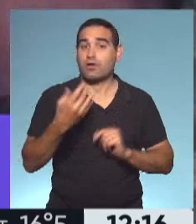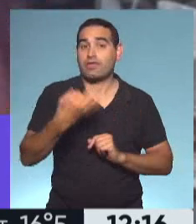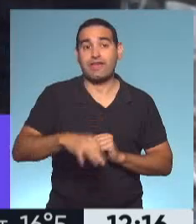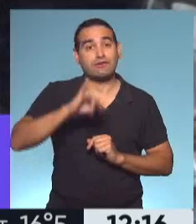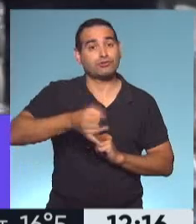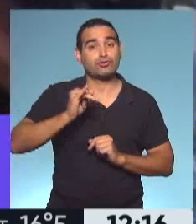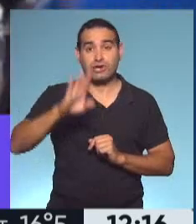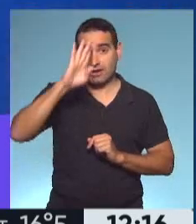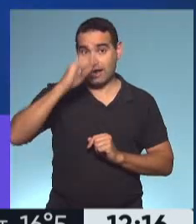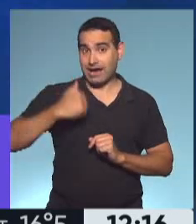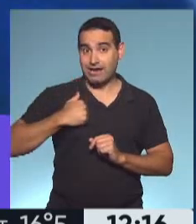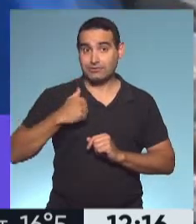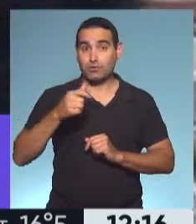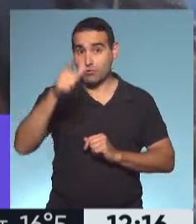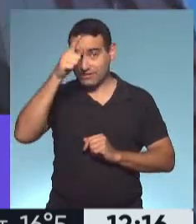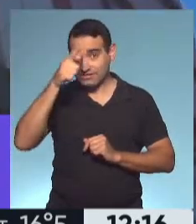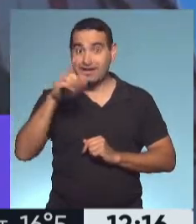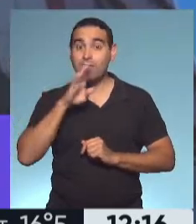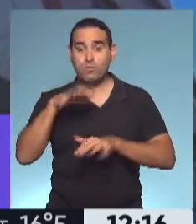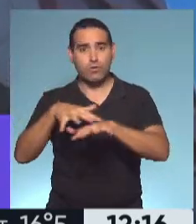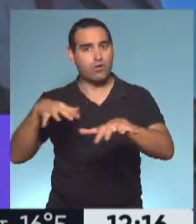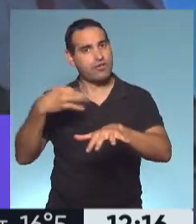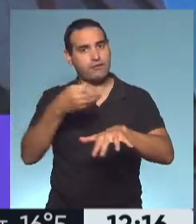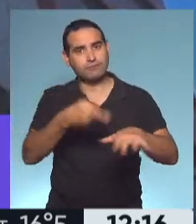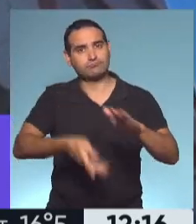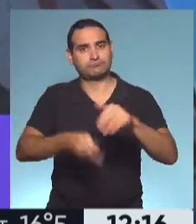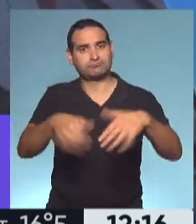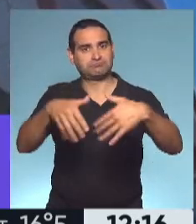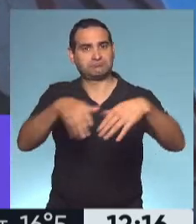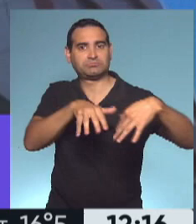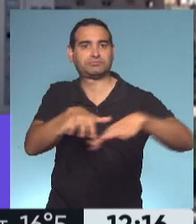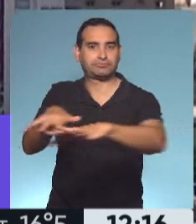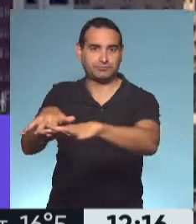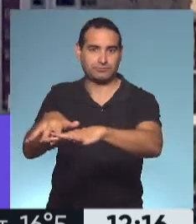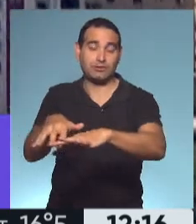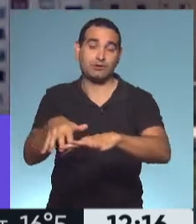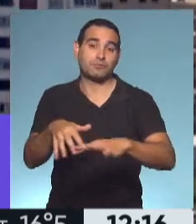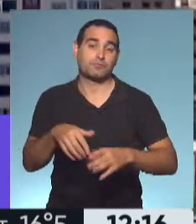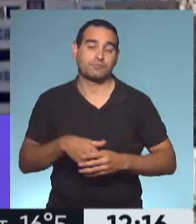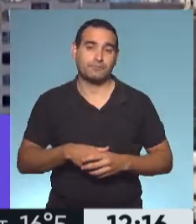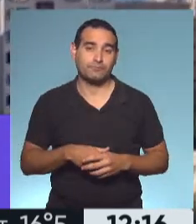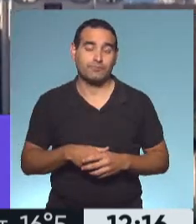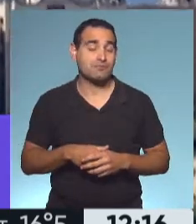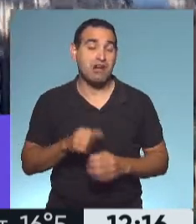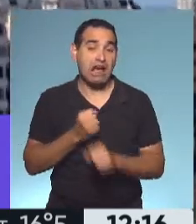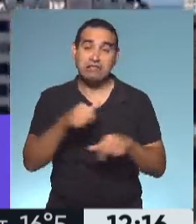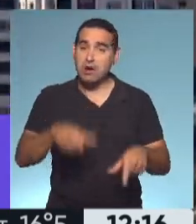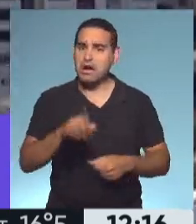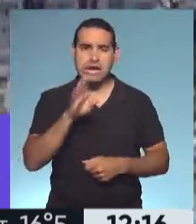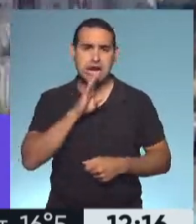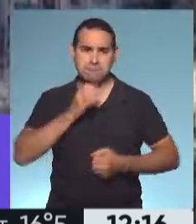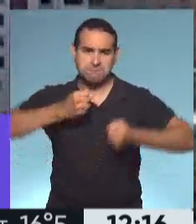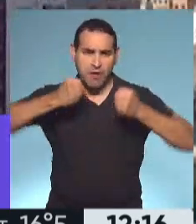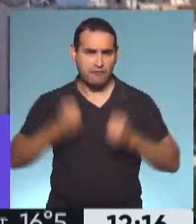el ejército y la policía israelí de la explanada de las mezquitas, que fue lo que ocasionó este conflicto, pero por ahora Israel no